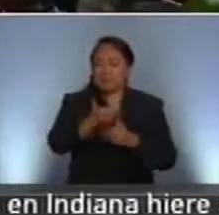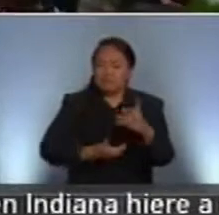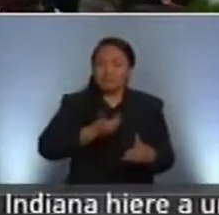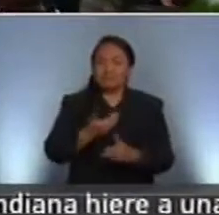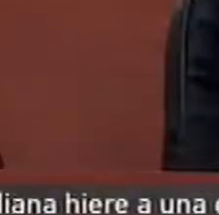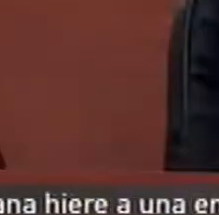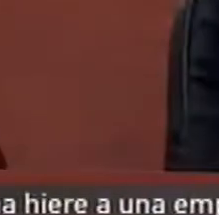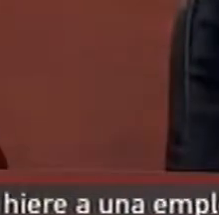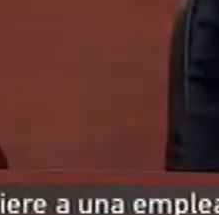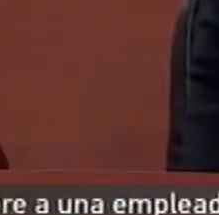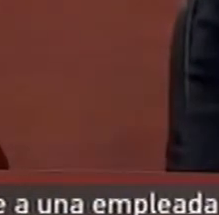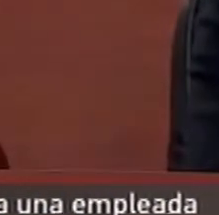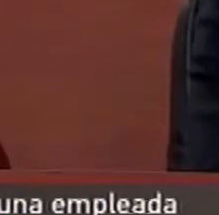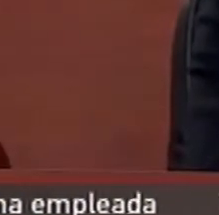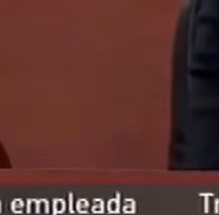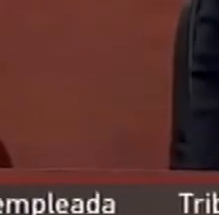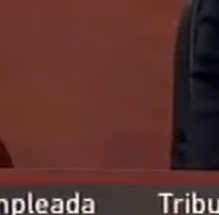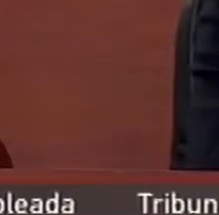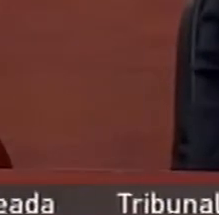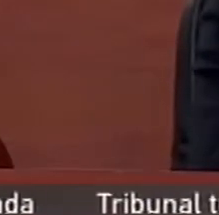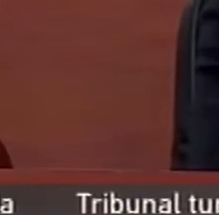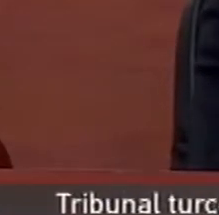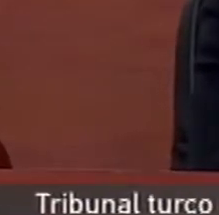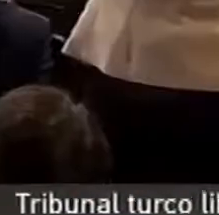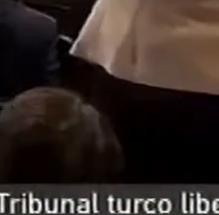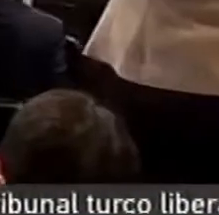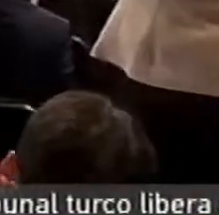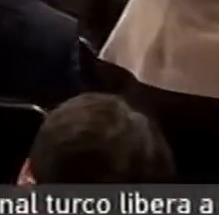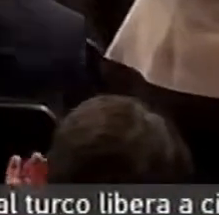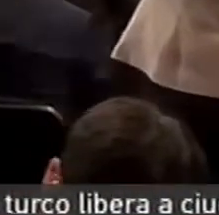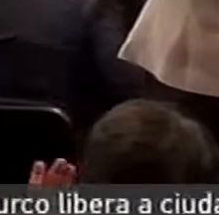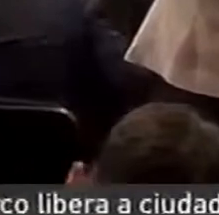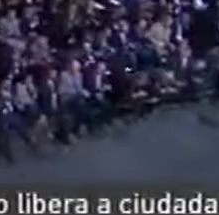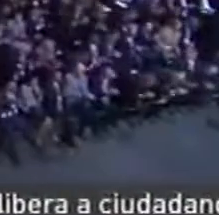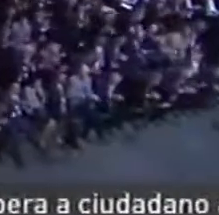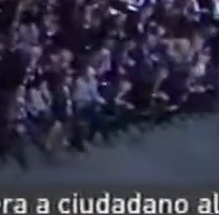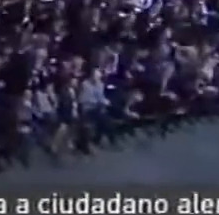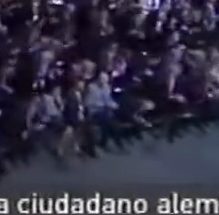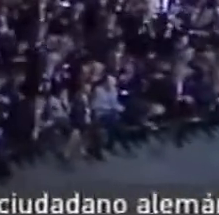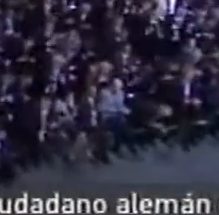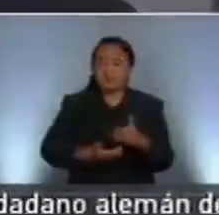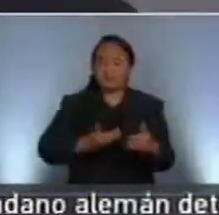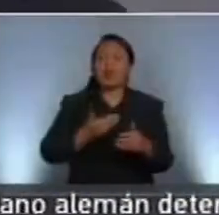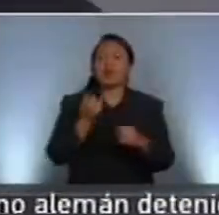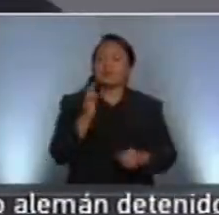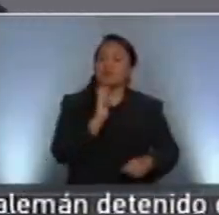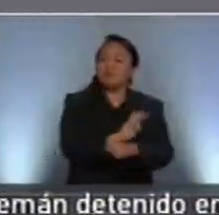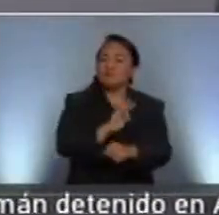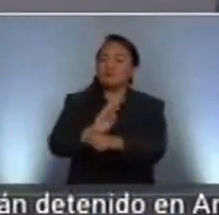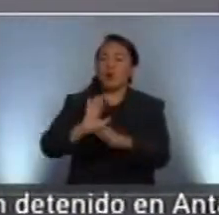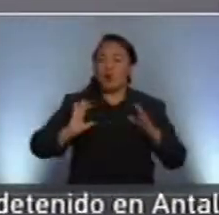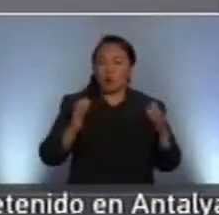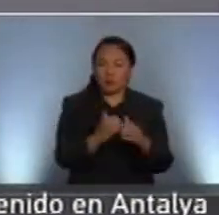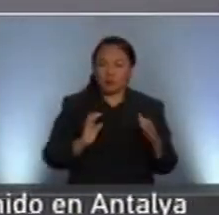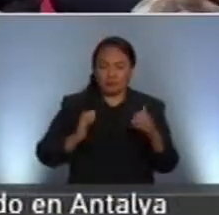económicos y políticos con países de todo el mundo. Esto en respuesta a su homólogo estadounidense Donald Trump, quien persiste en